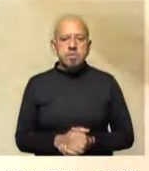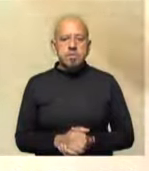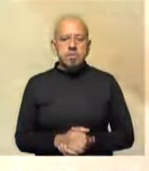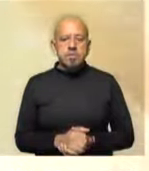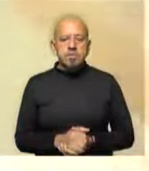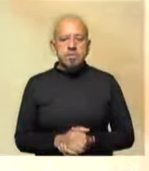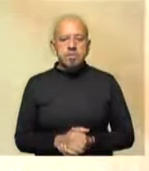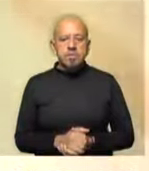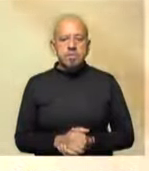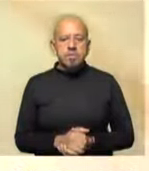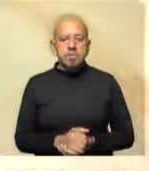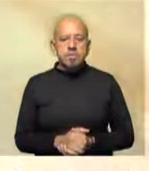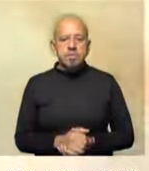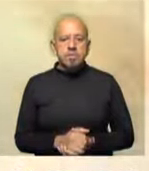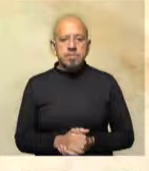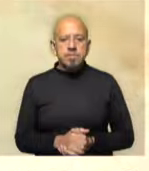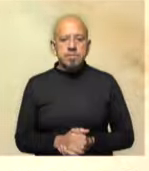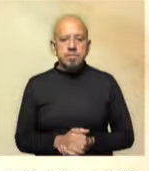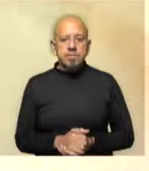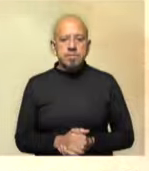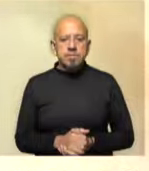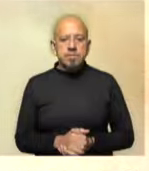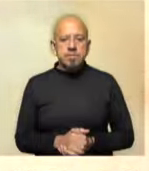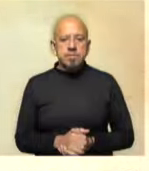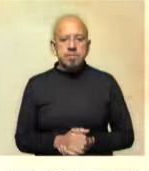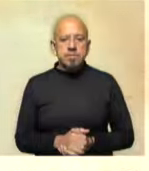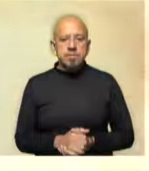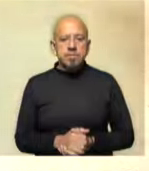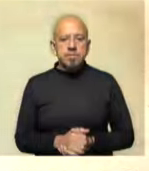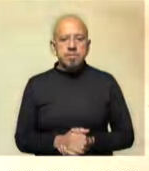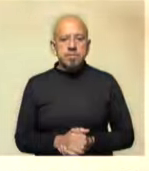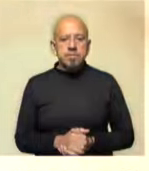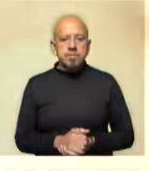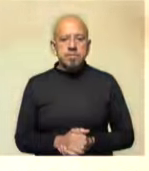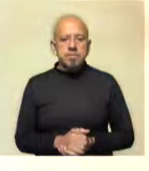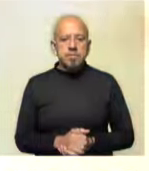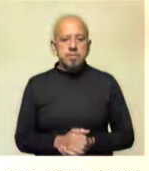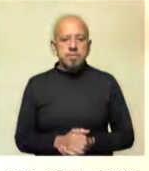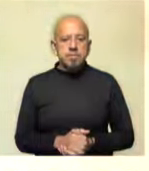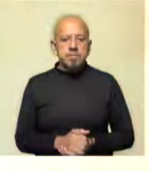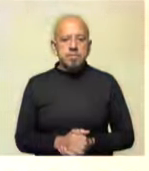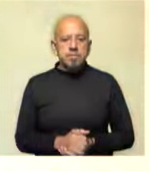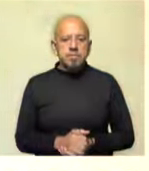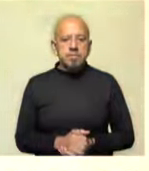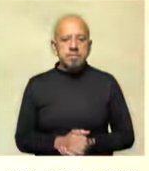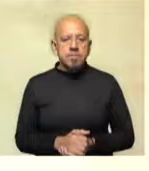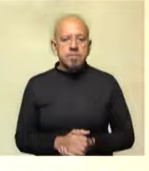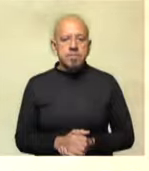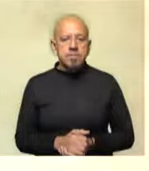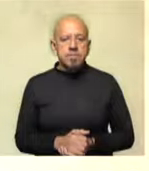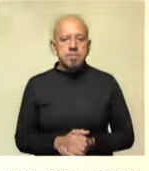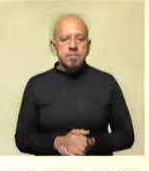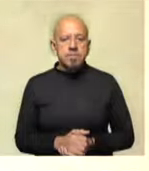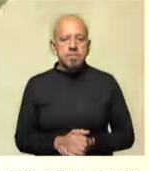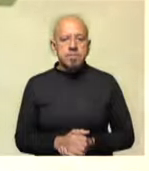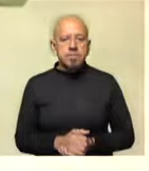donde están las autoridades que les tengo una una sorpresita que que se va a dar o que se está dando ahora en este marco